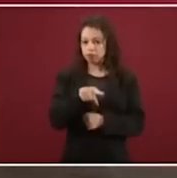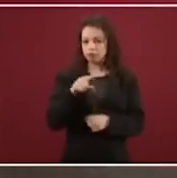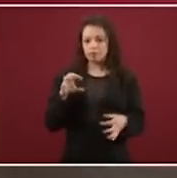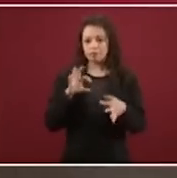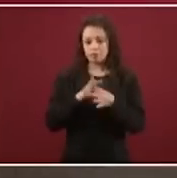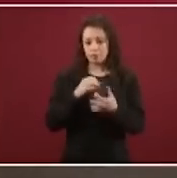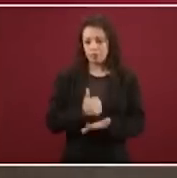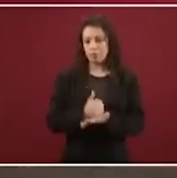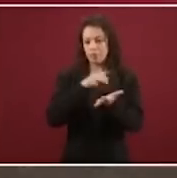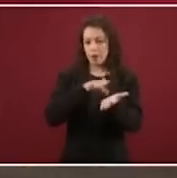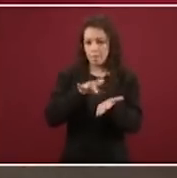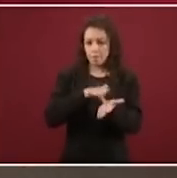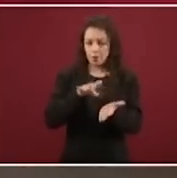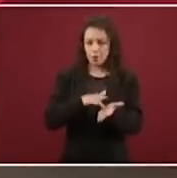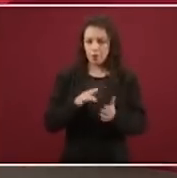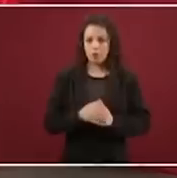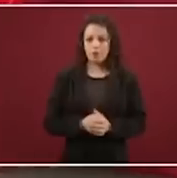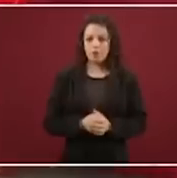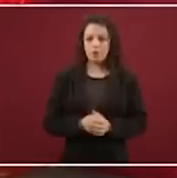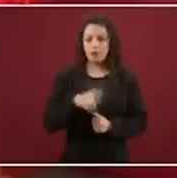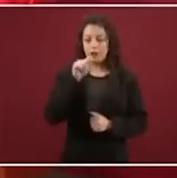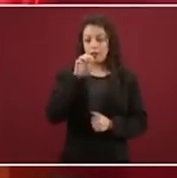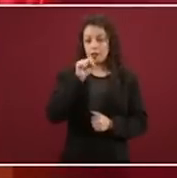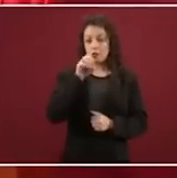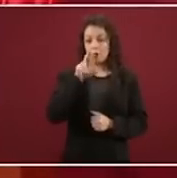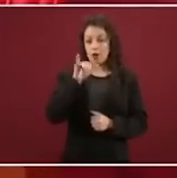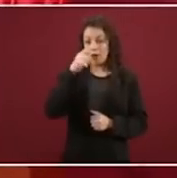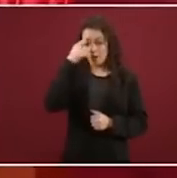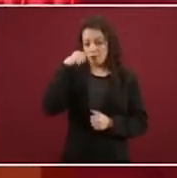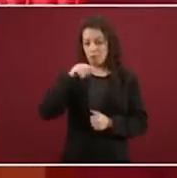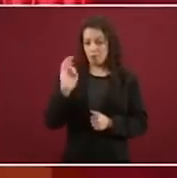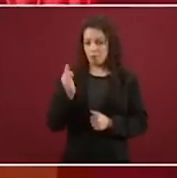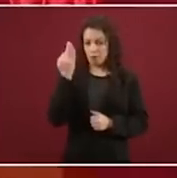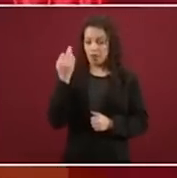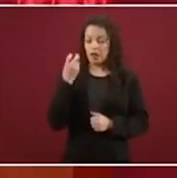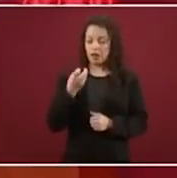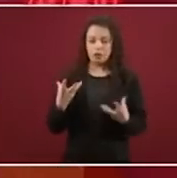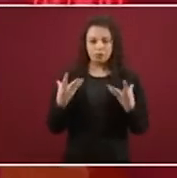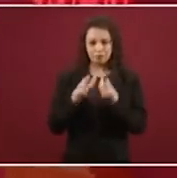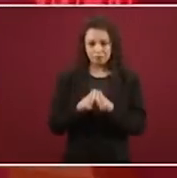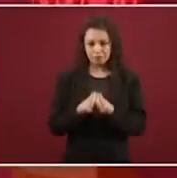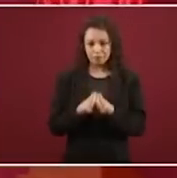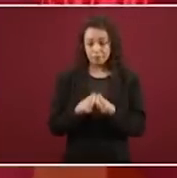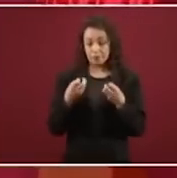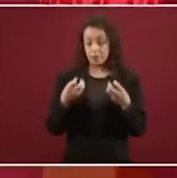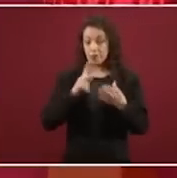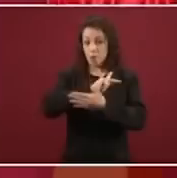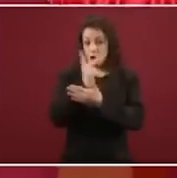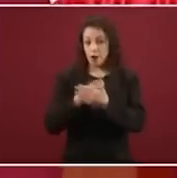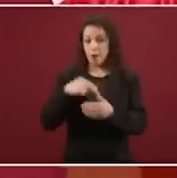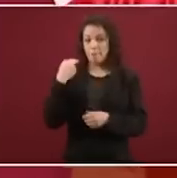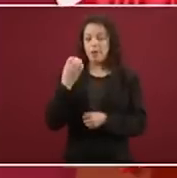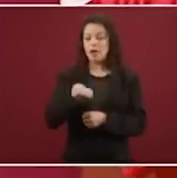la Tesorería de la Federación. Es el programa que se llama La Escuela